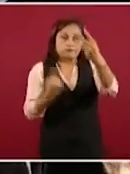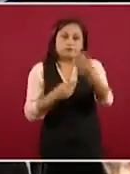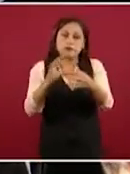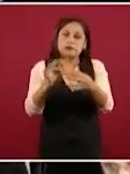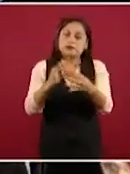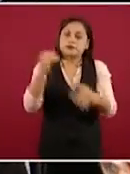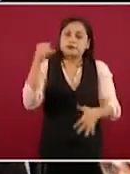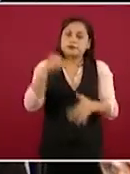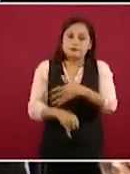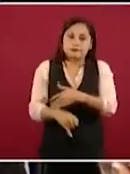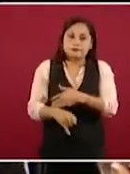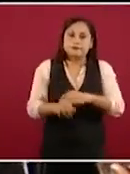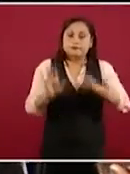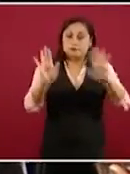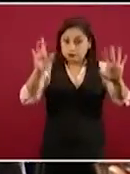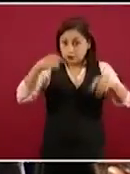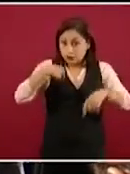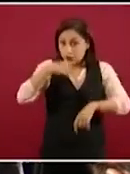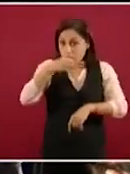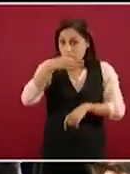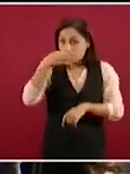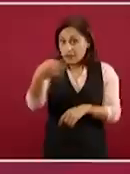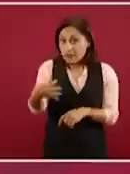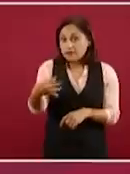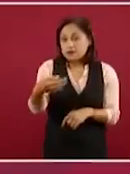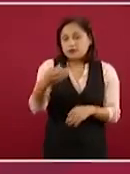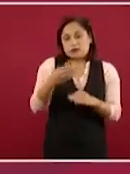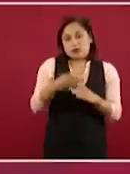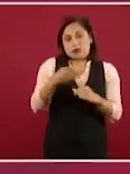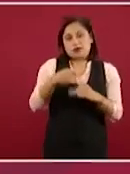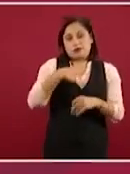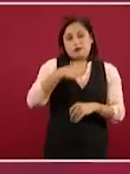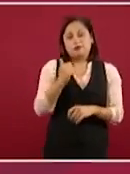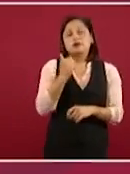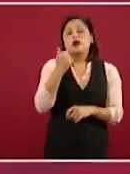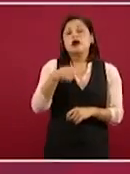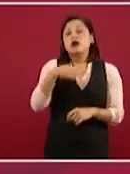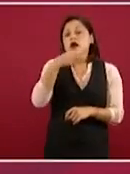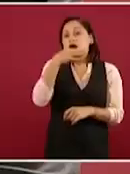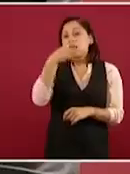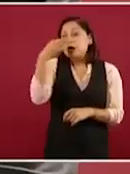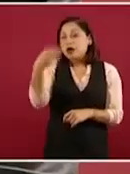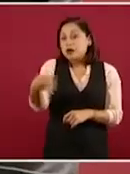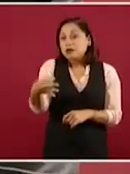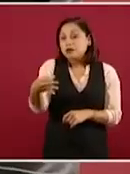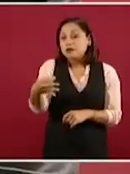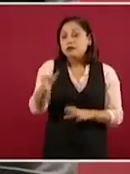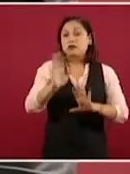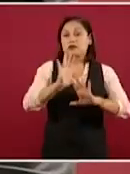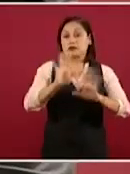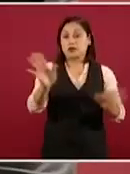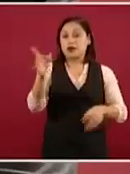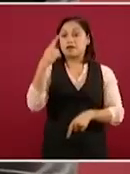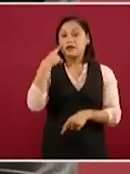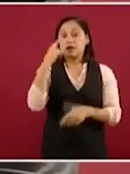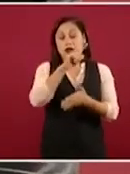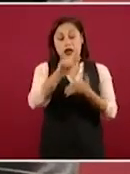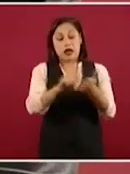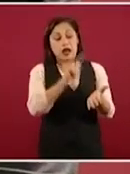y decirles, además aprovechando, de que ya hay una nueva legislación